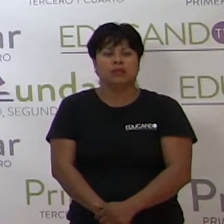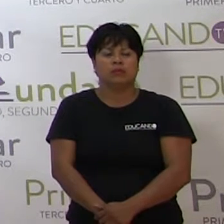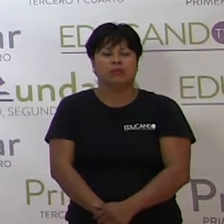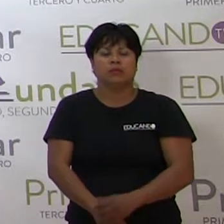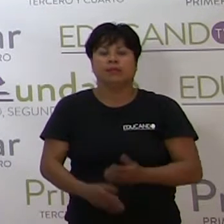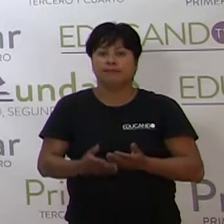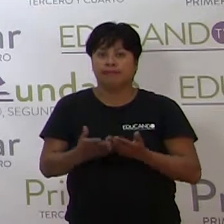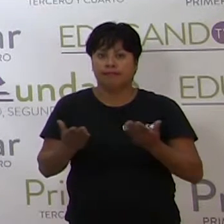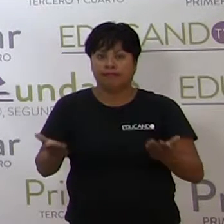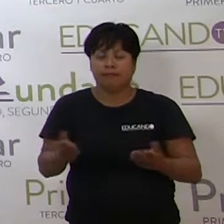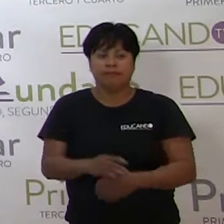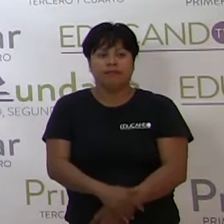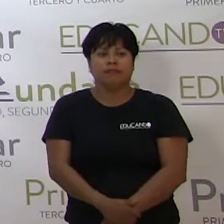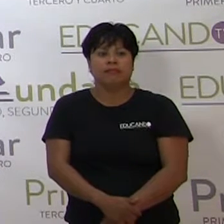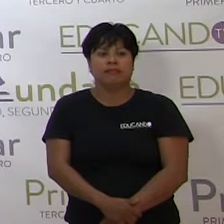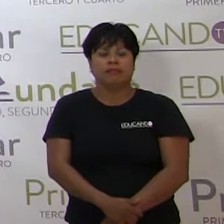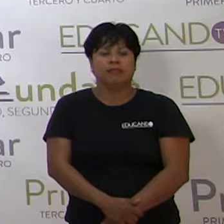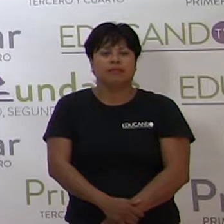Ahora,